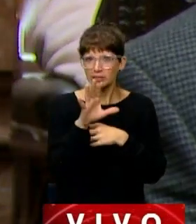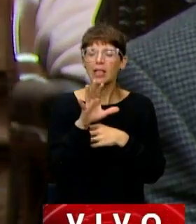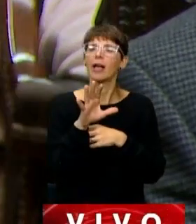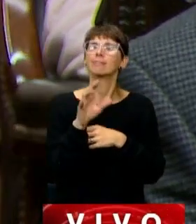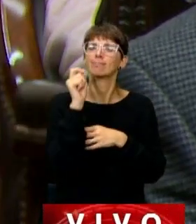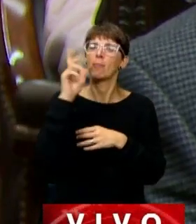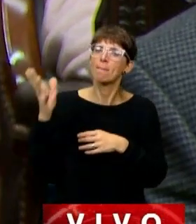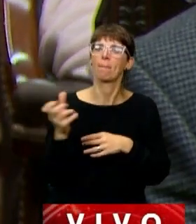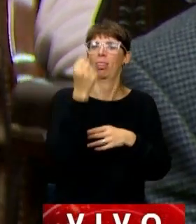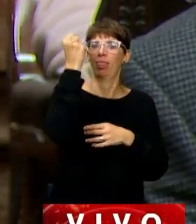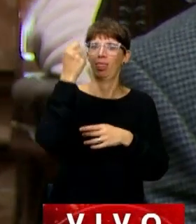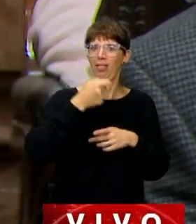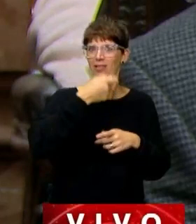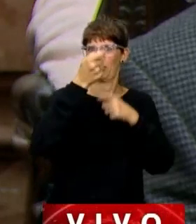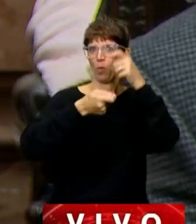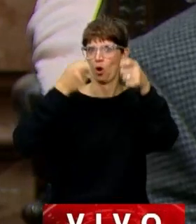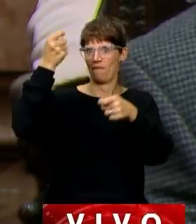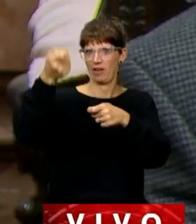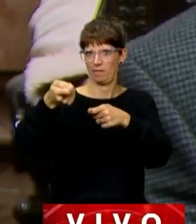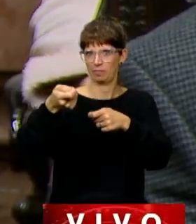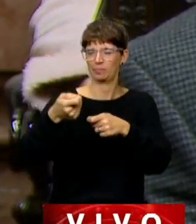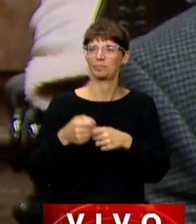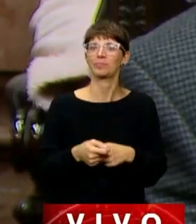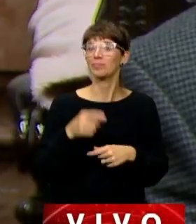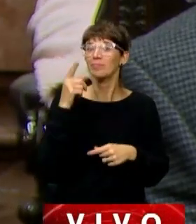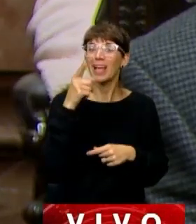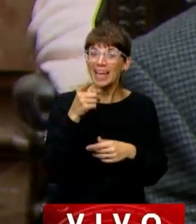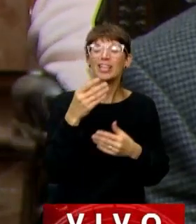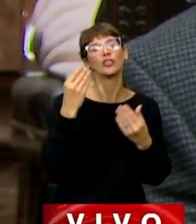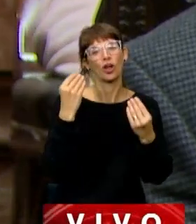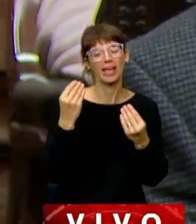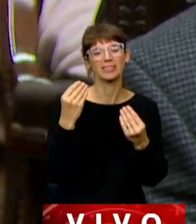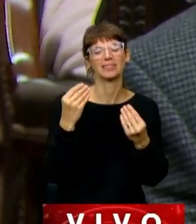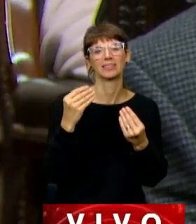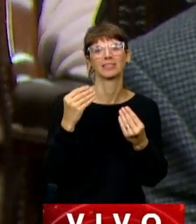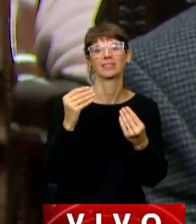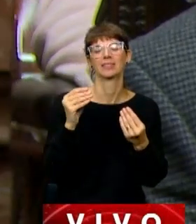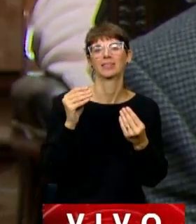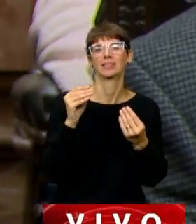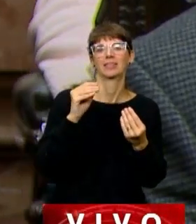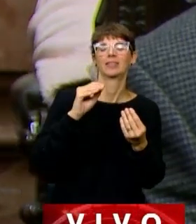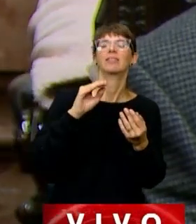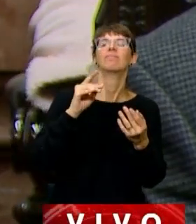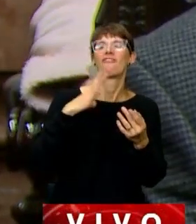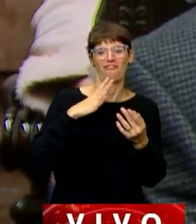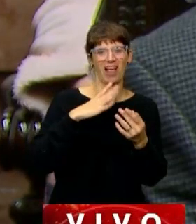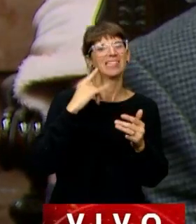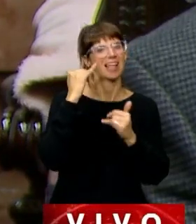esos recursos. Entonces, esa es la otra cara de la moneda de lo que me parece que poco se ha